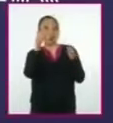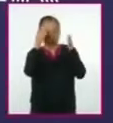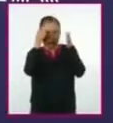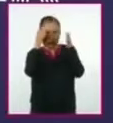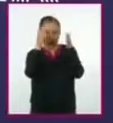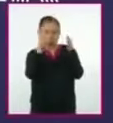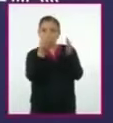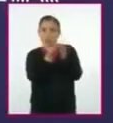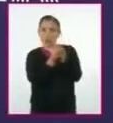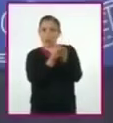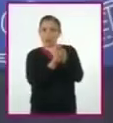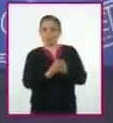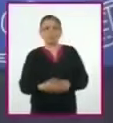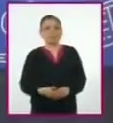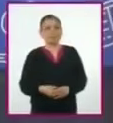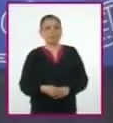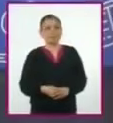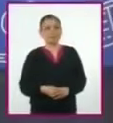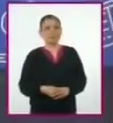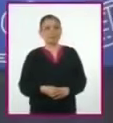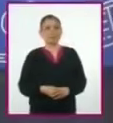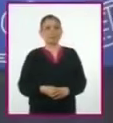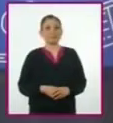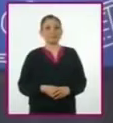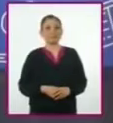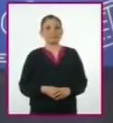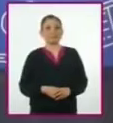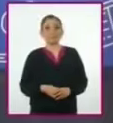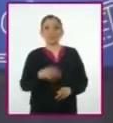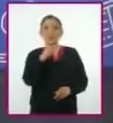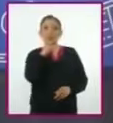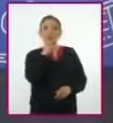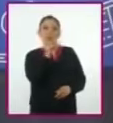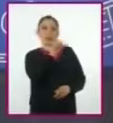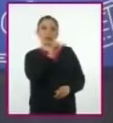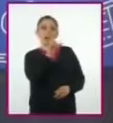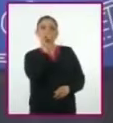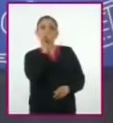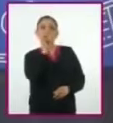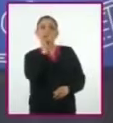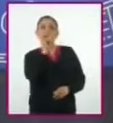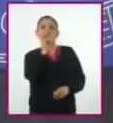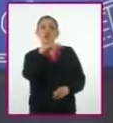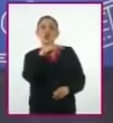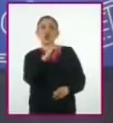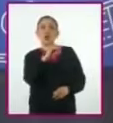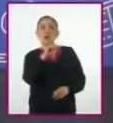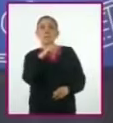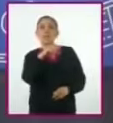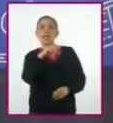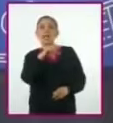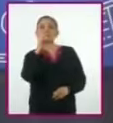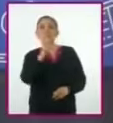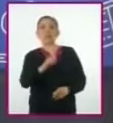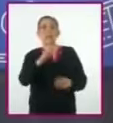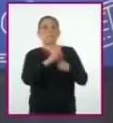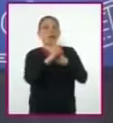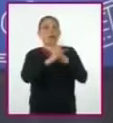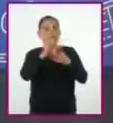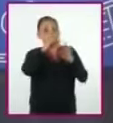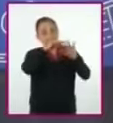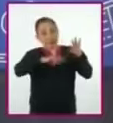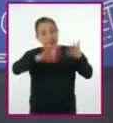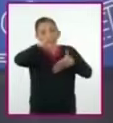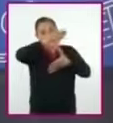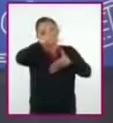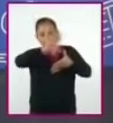concentren en la clase. El término de Latinoamérica se refiere al conjunto de países americanos,